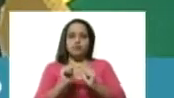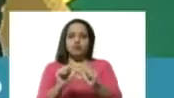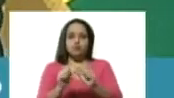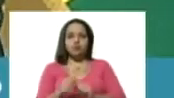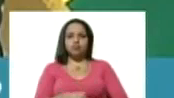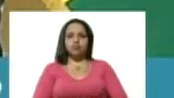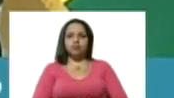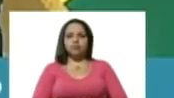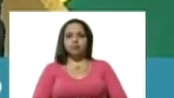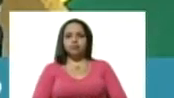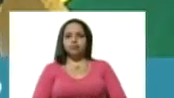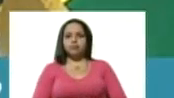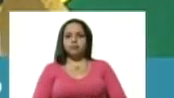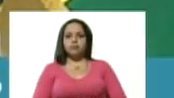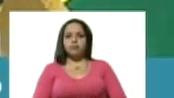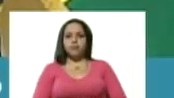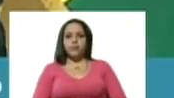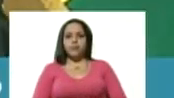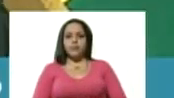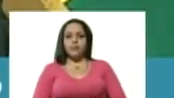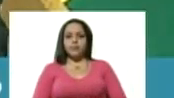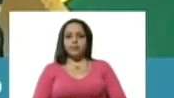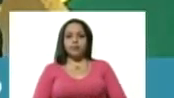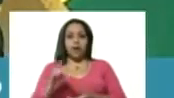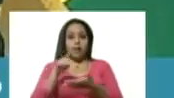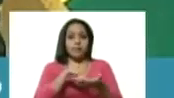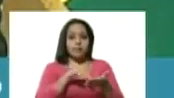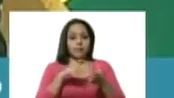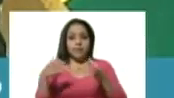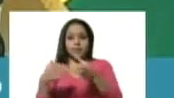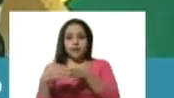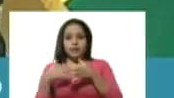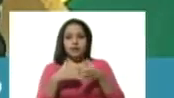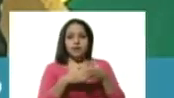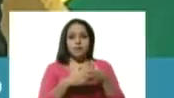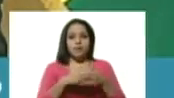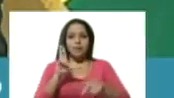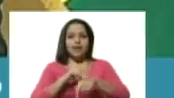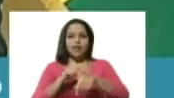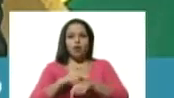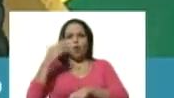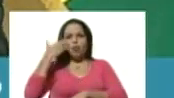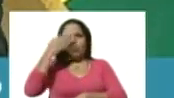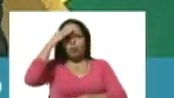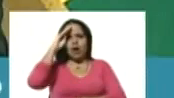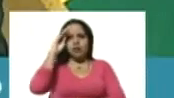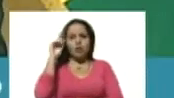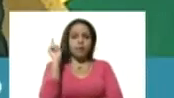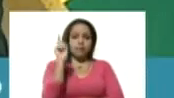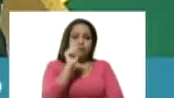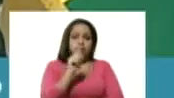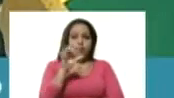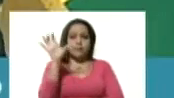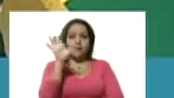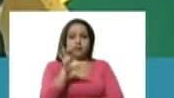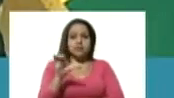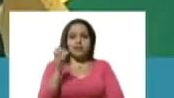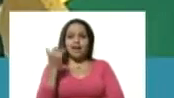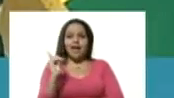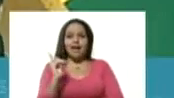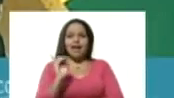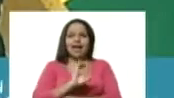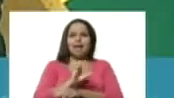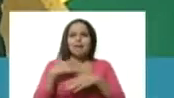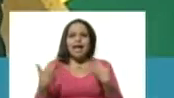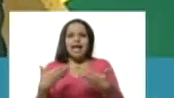formación, la presencia de las brigadas médicas cubanas en aquellos países donde se generen las alarmas,